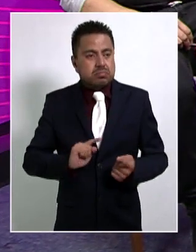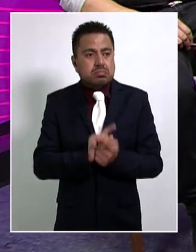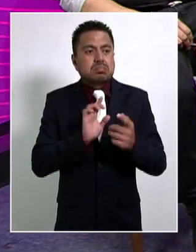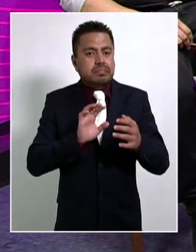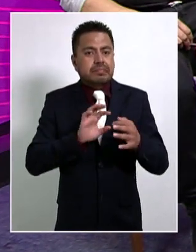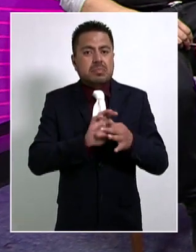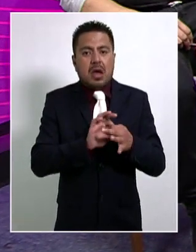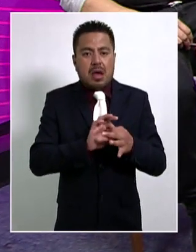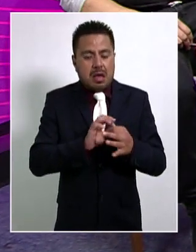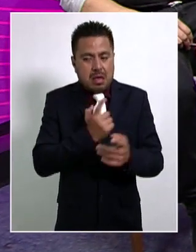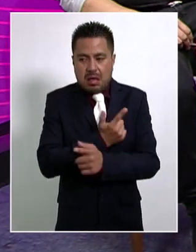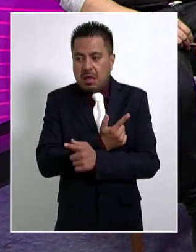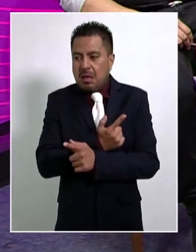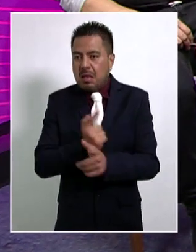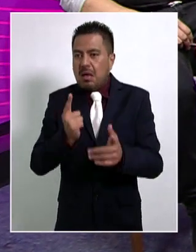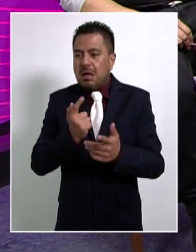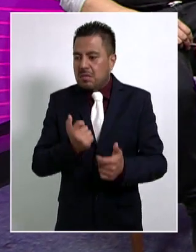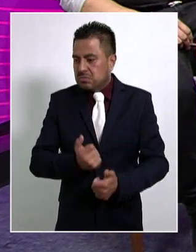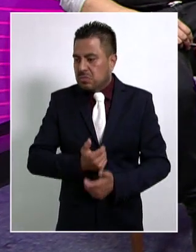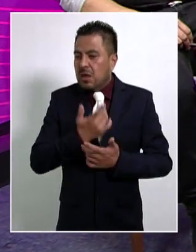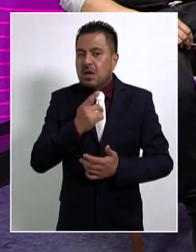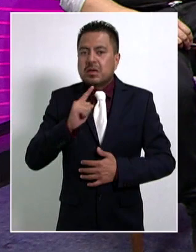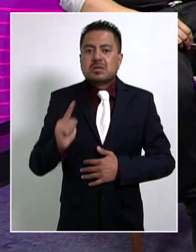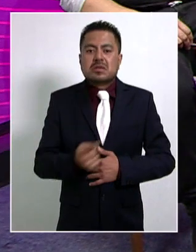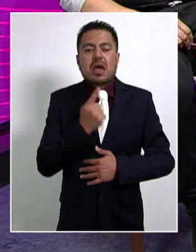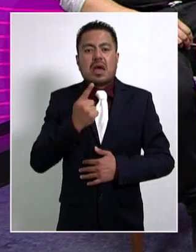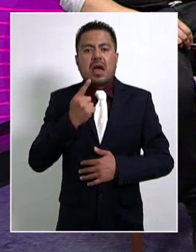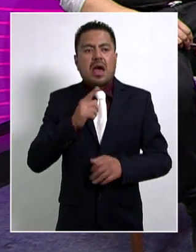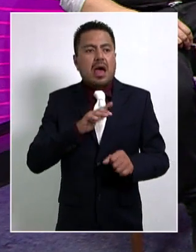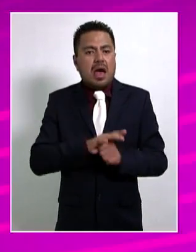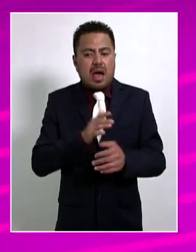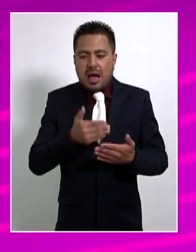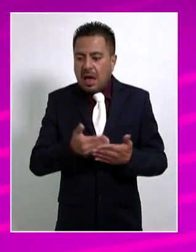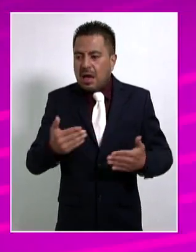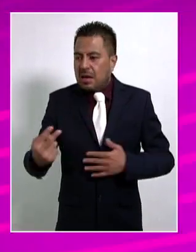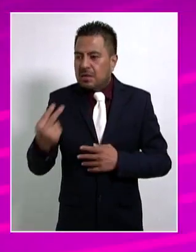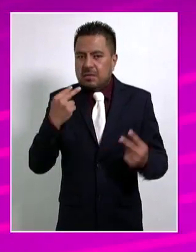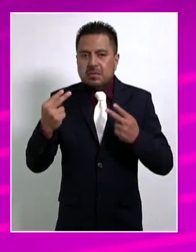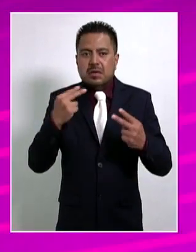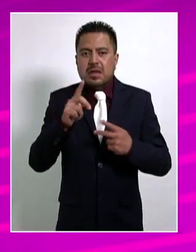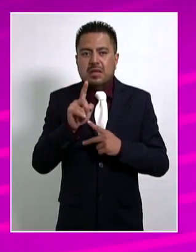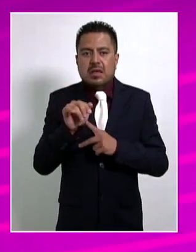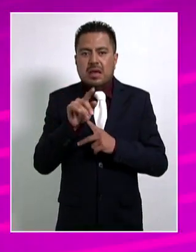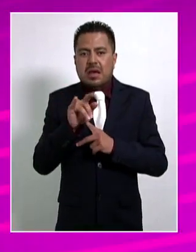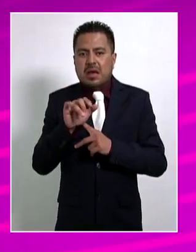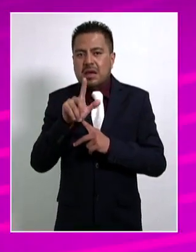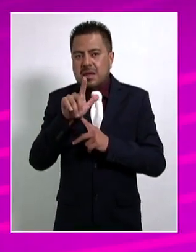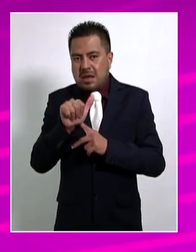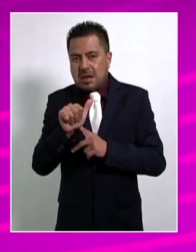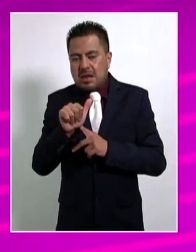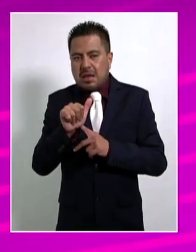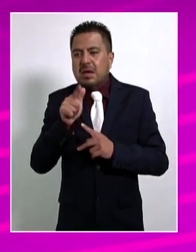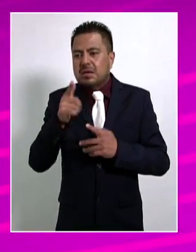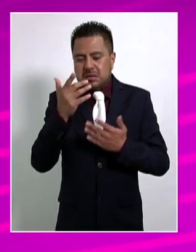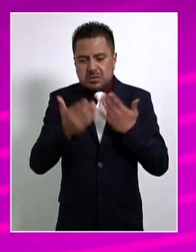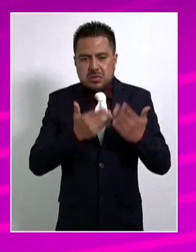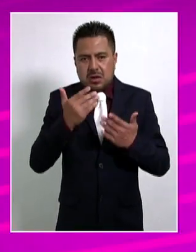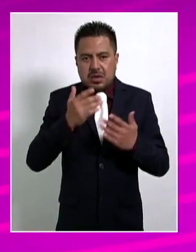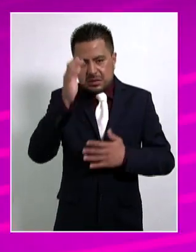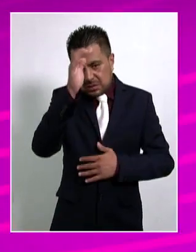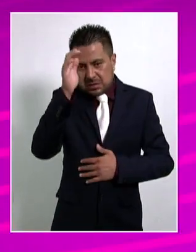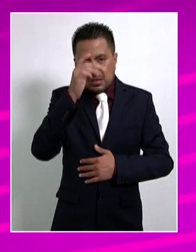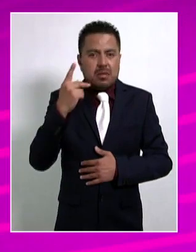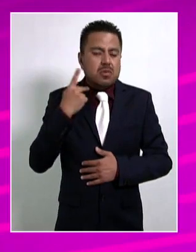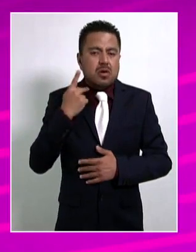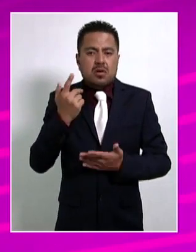un oasis de libertad para poder ser a quien ven ahora, a Daniela, ¿no? Daniela, bueno, estudió ciencia política, llegó